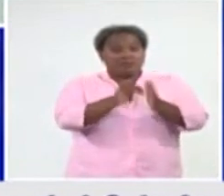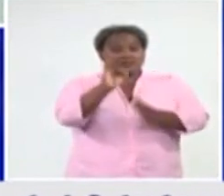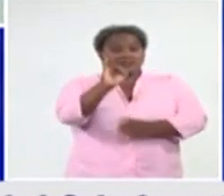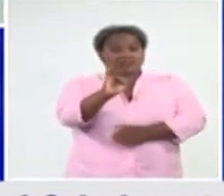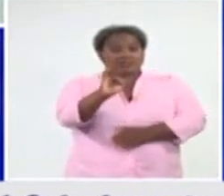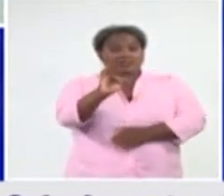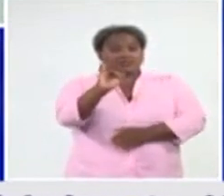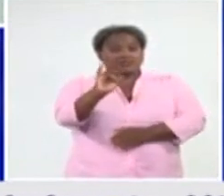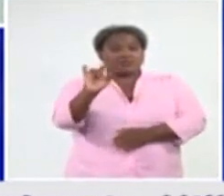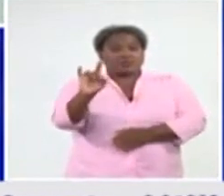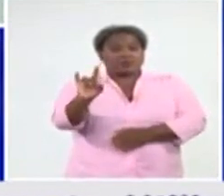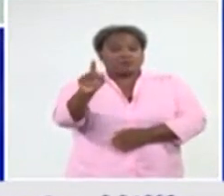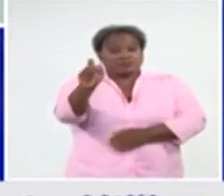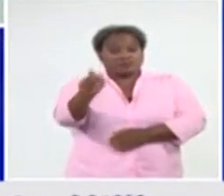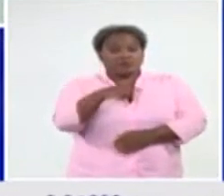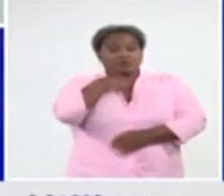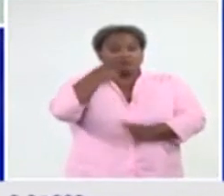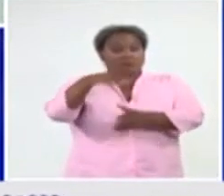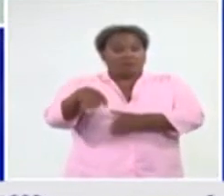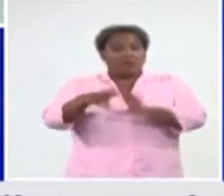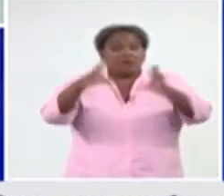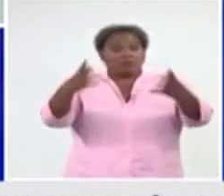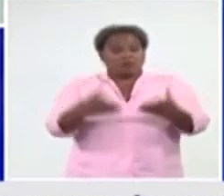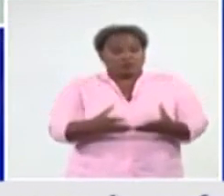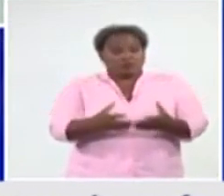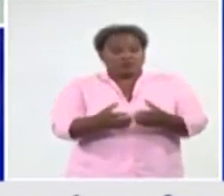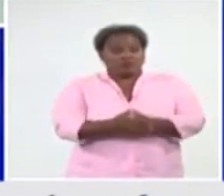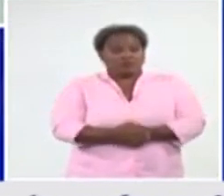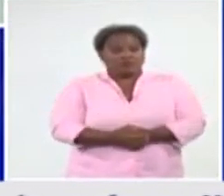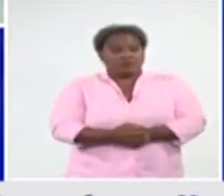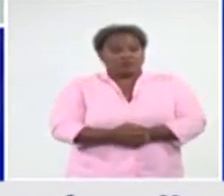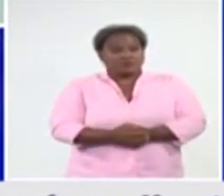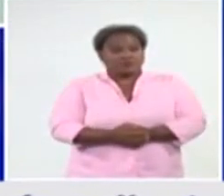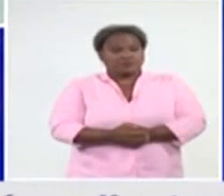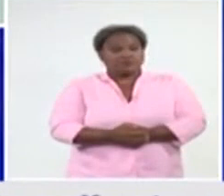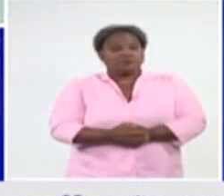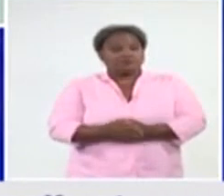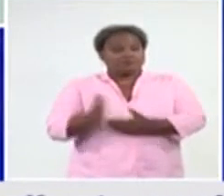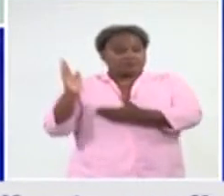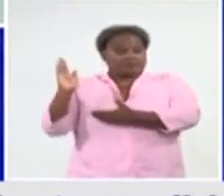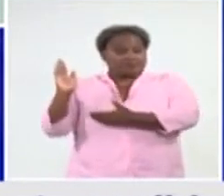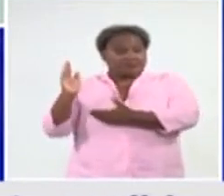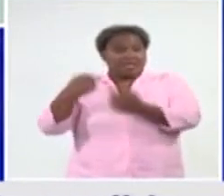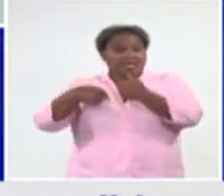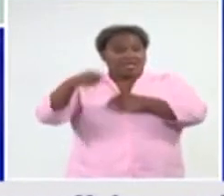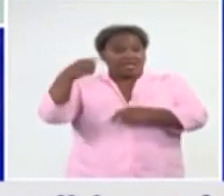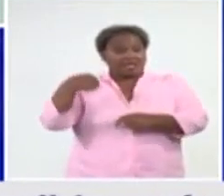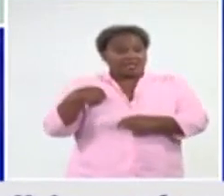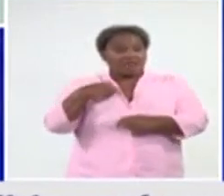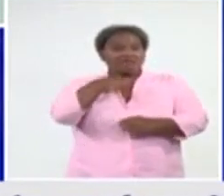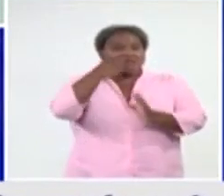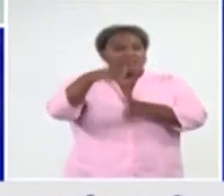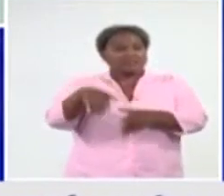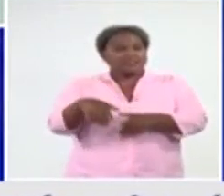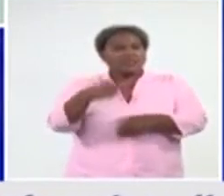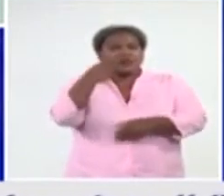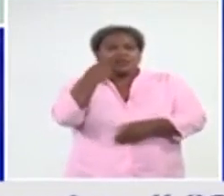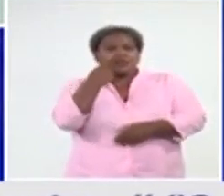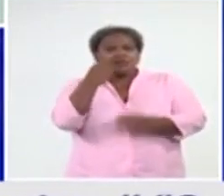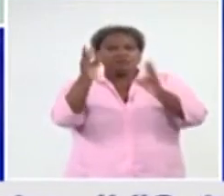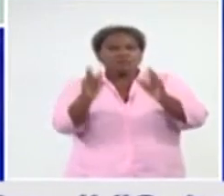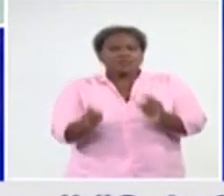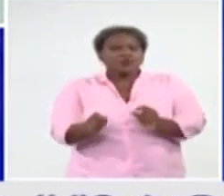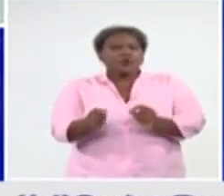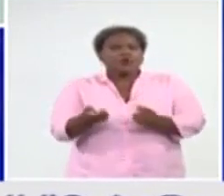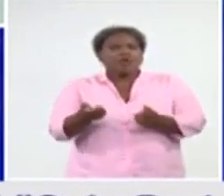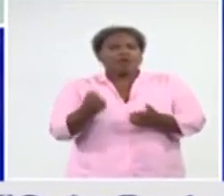4.296.669 fallecidos. Y quisimos traer los casos en el día de ayer y los fallecidos en el día de